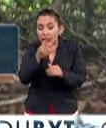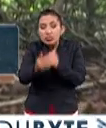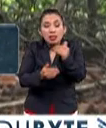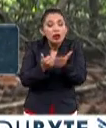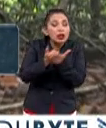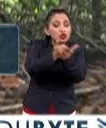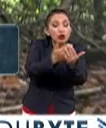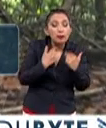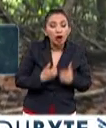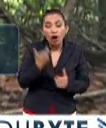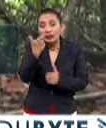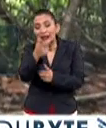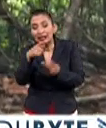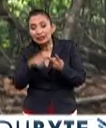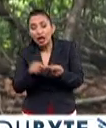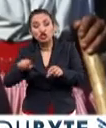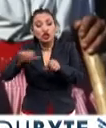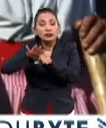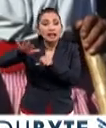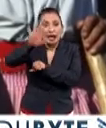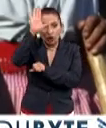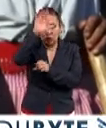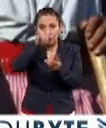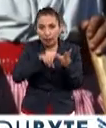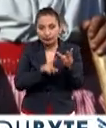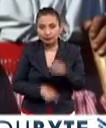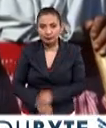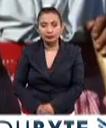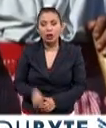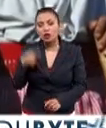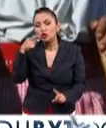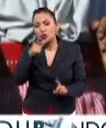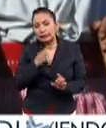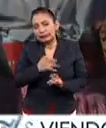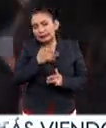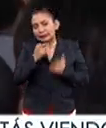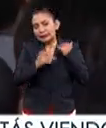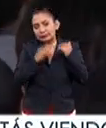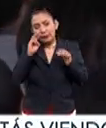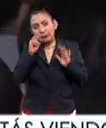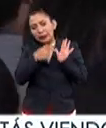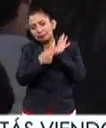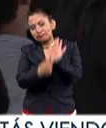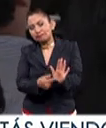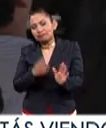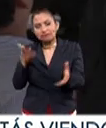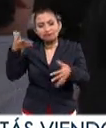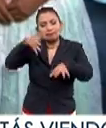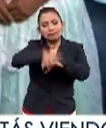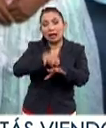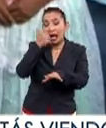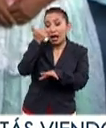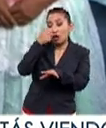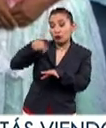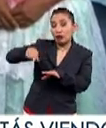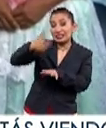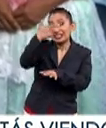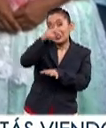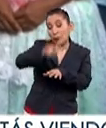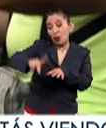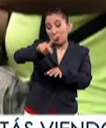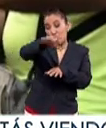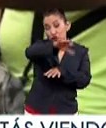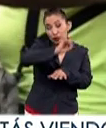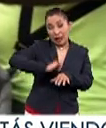desarrollo humano, económico, social y cultural. Su espíritu se ve reflejado en la integración de estudiantes de los 7